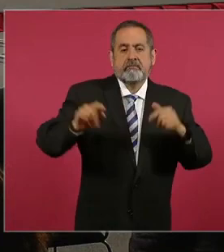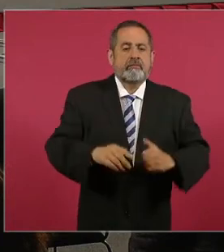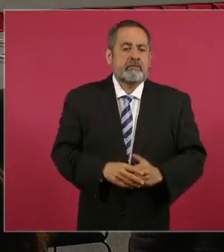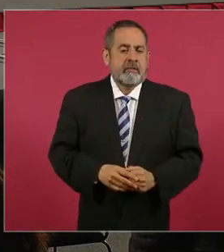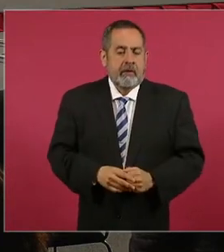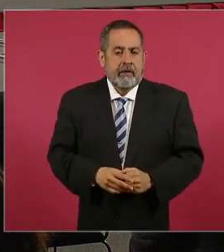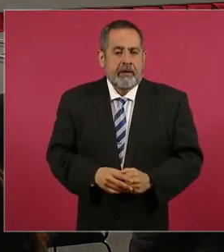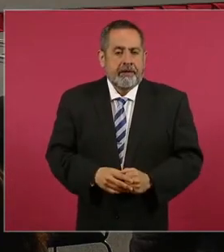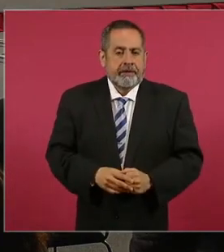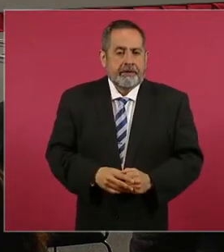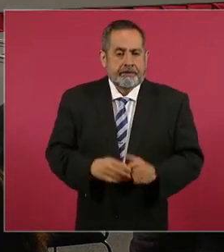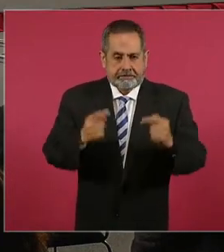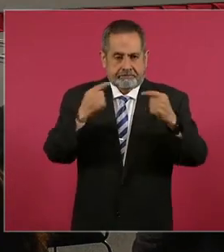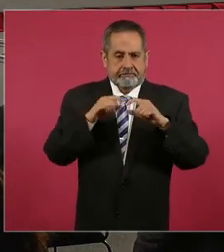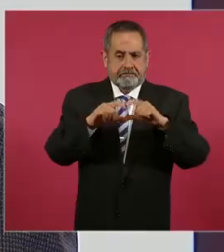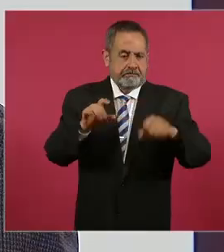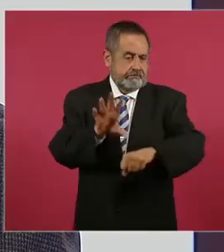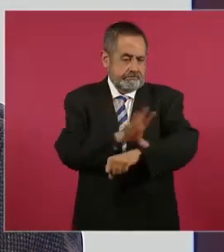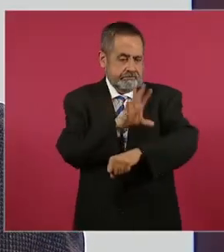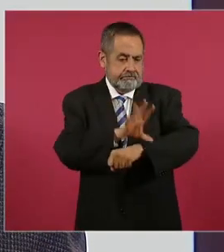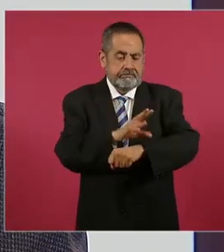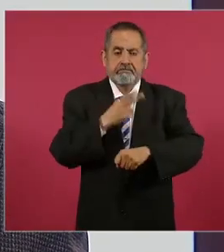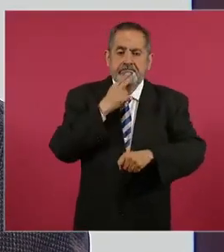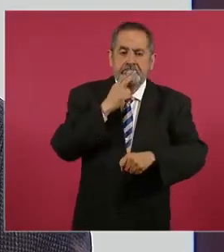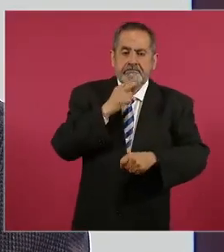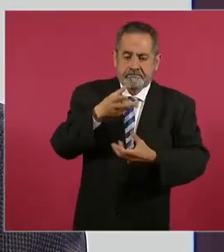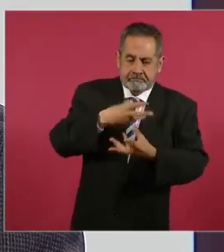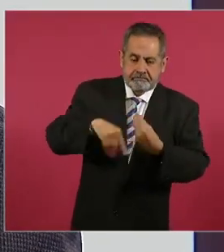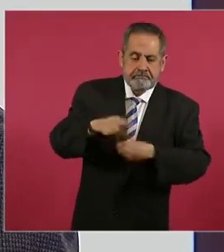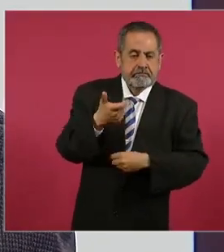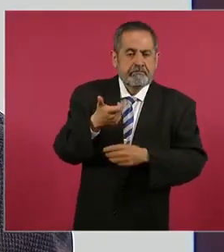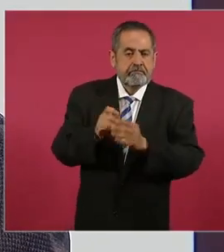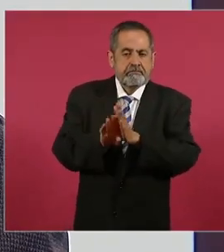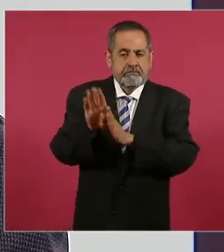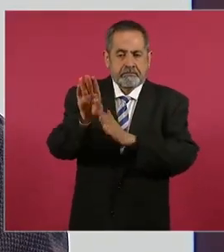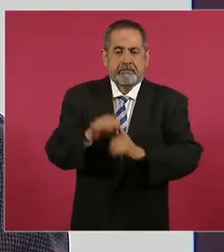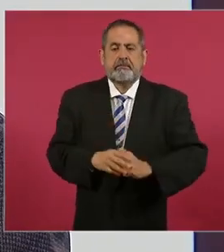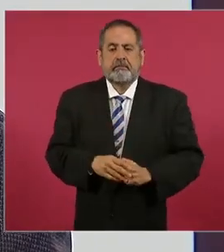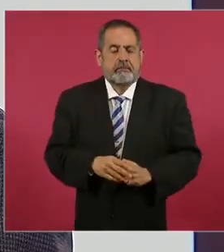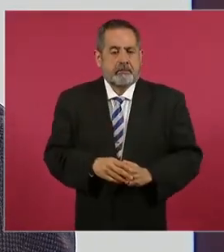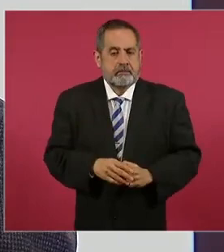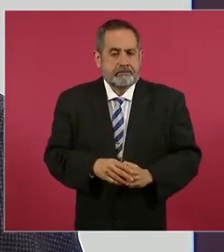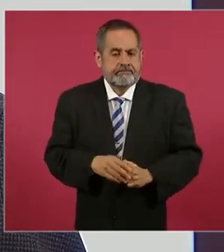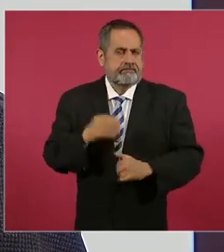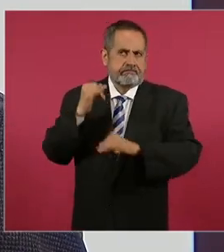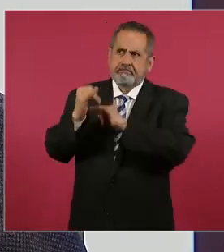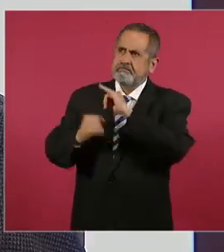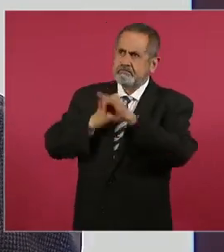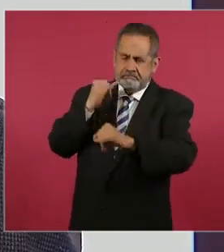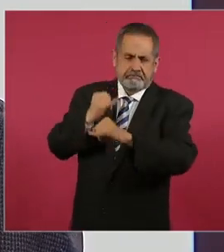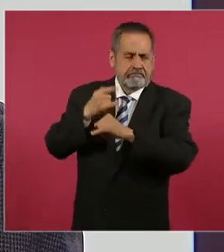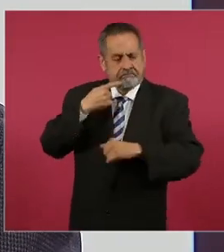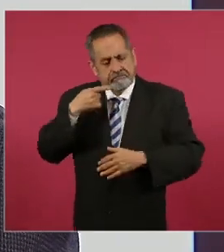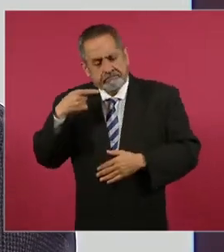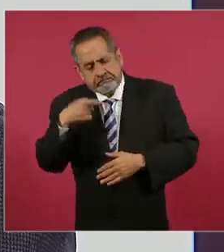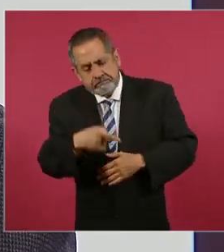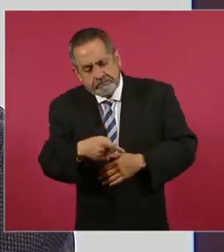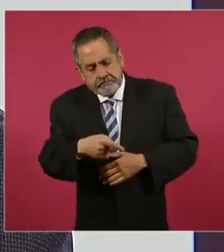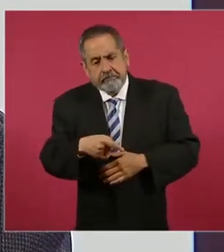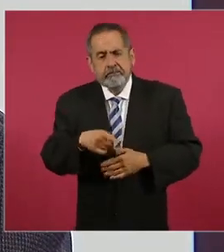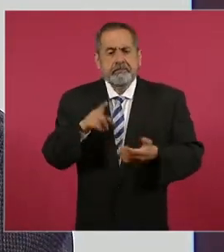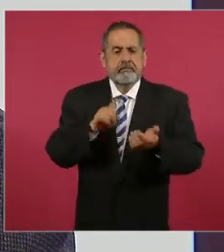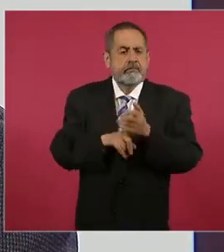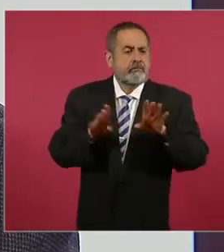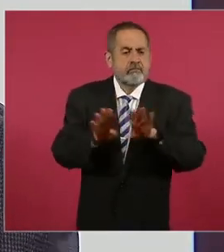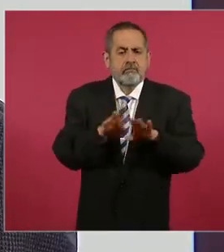Electricidad para impulsar la economía. Planteamientos internacionales subrayan el fenómeno del